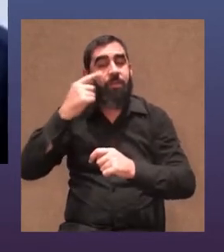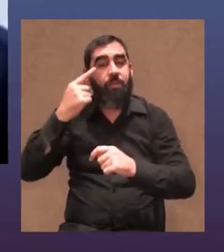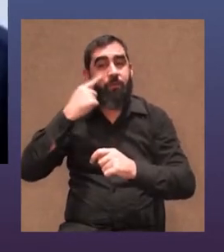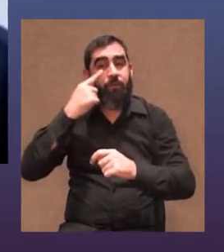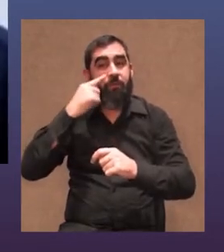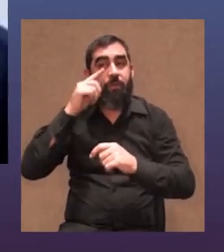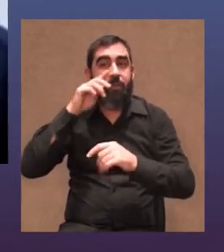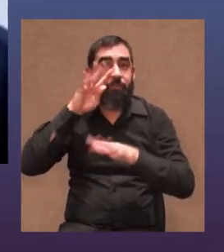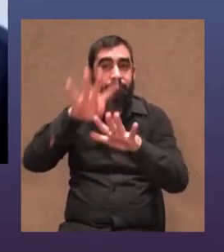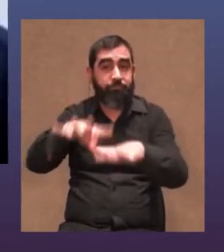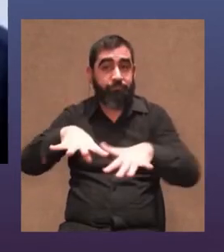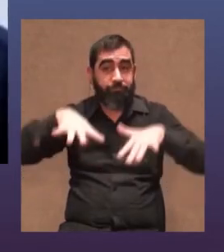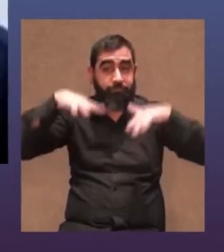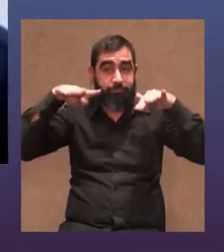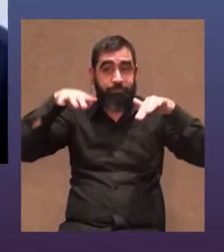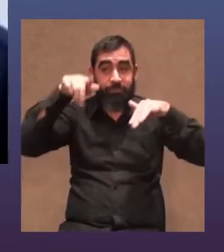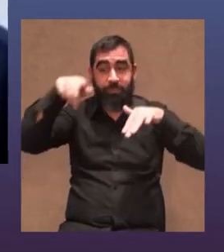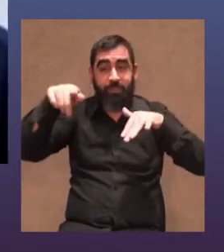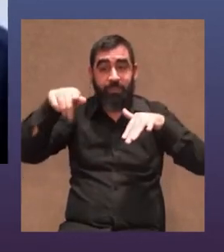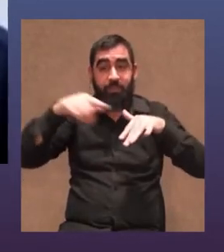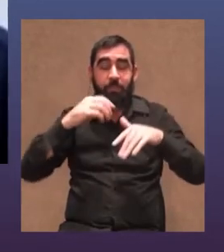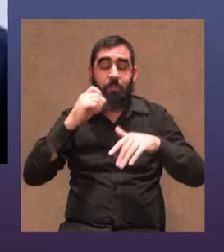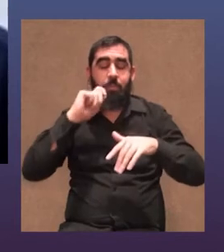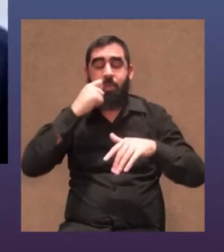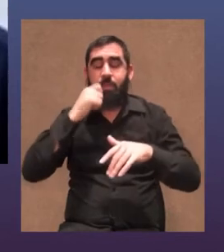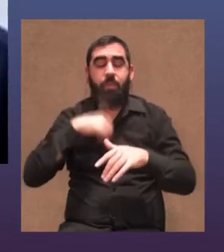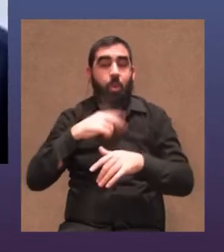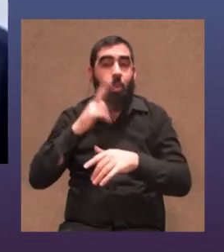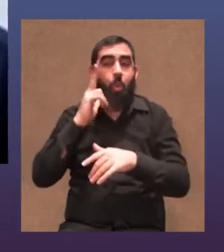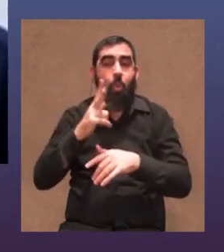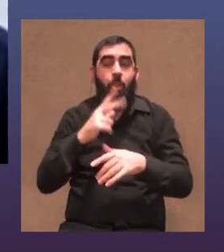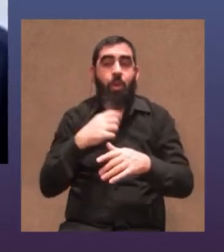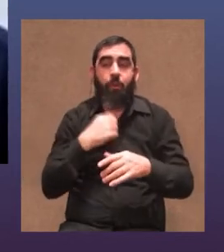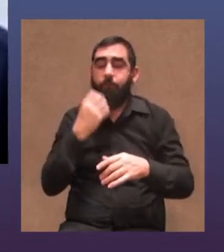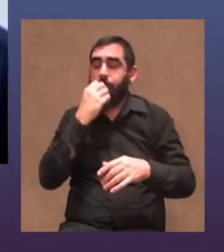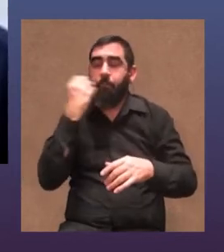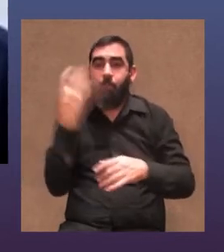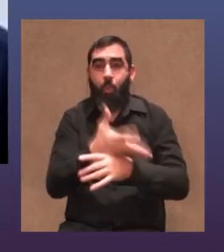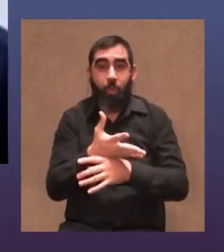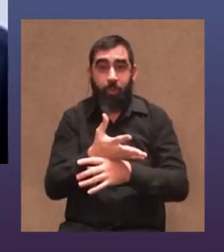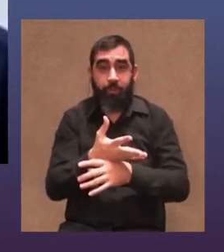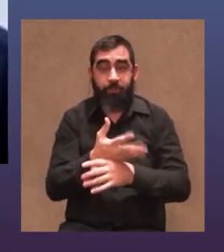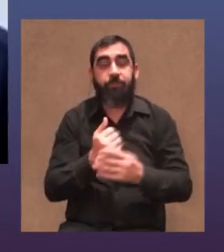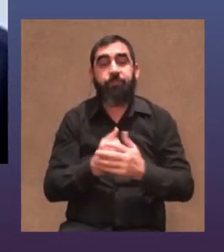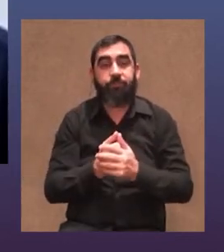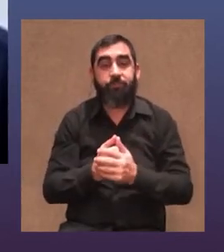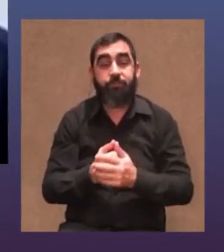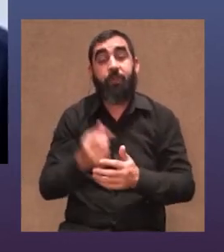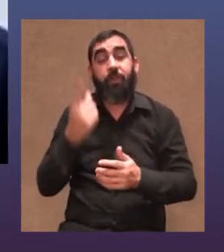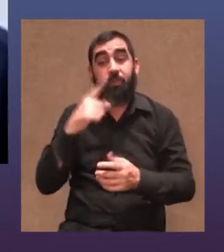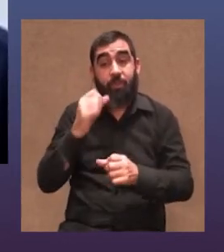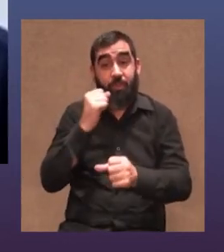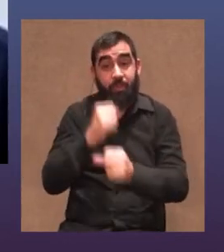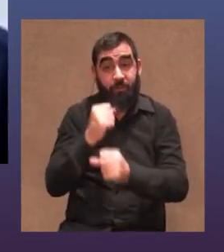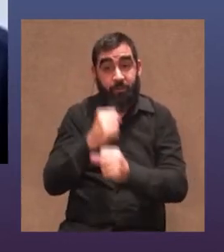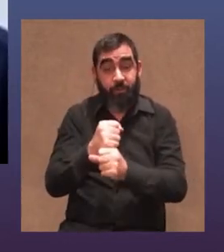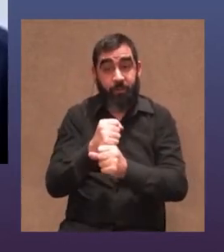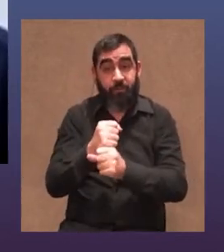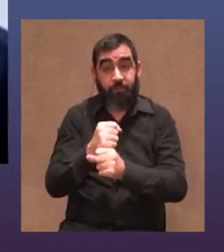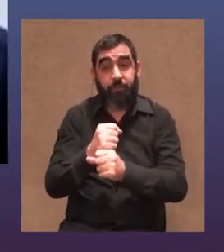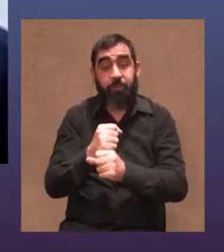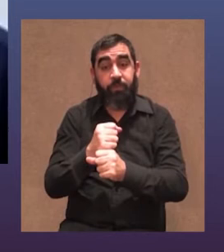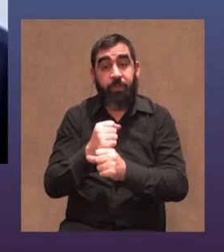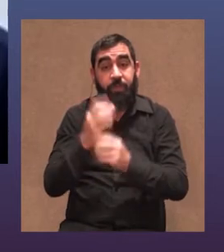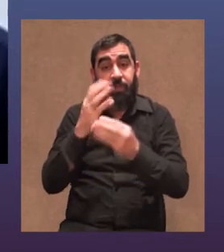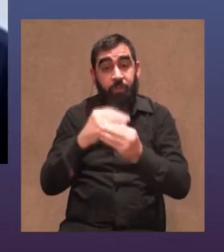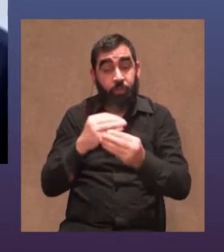espectador de una orquesta, es un acontecimiento humano glorioso, así que que el trabajo y la suma